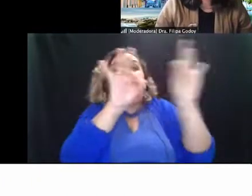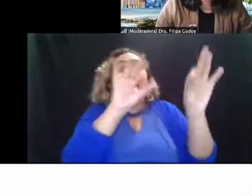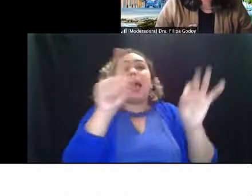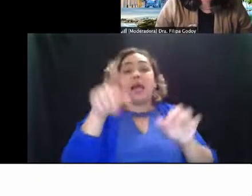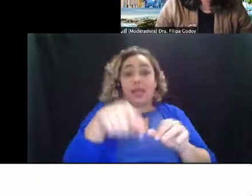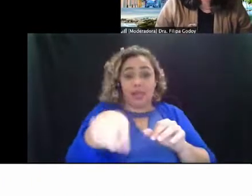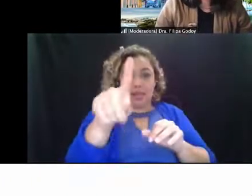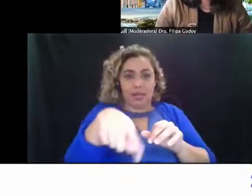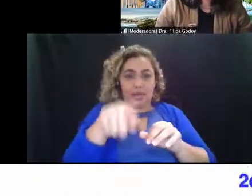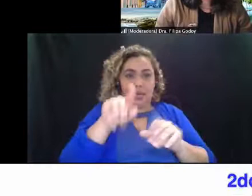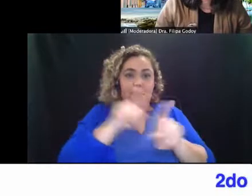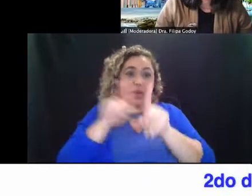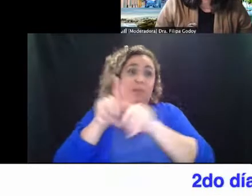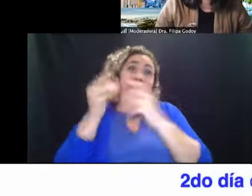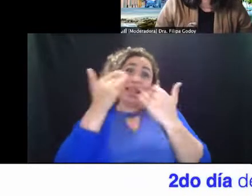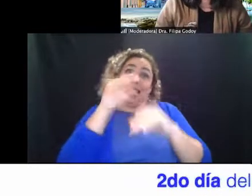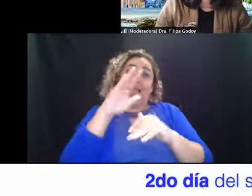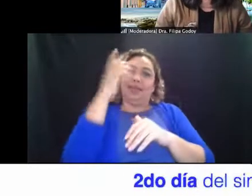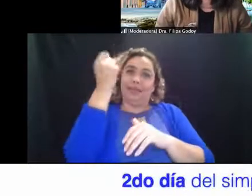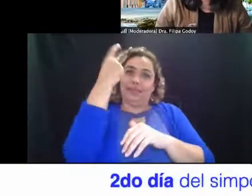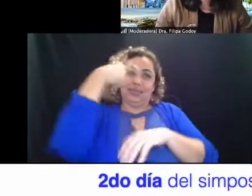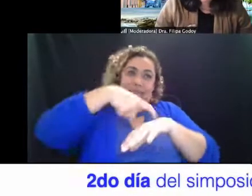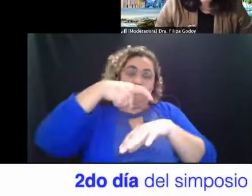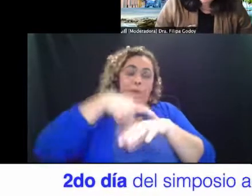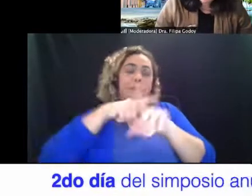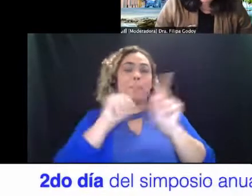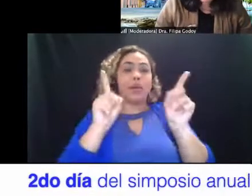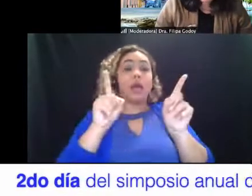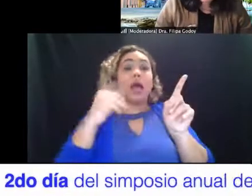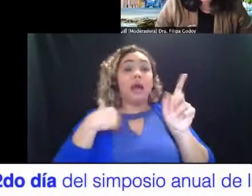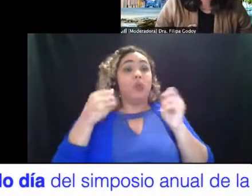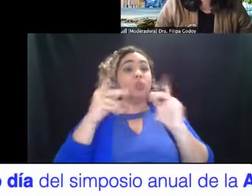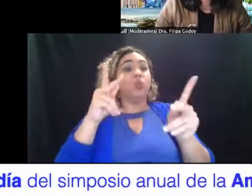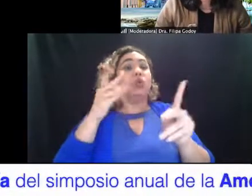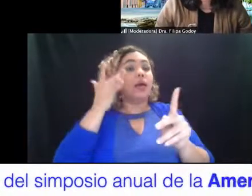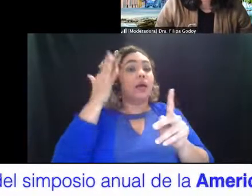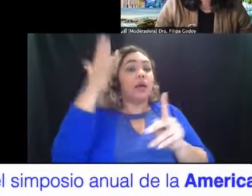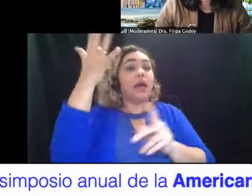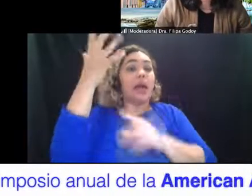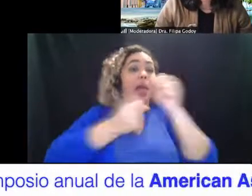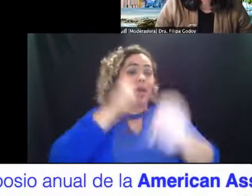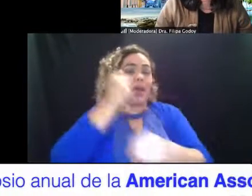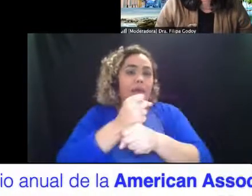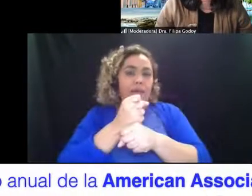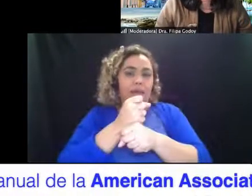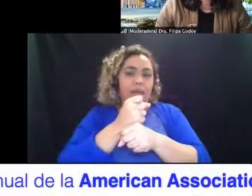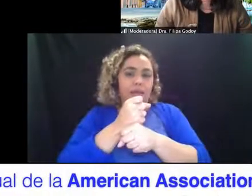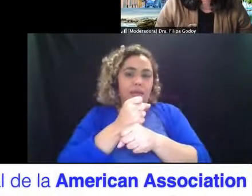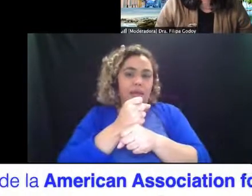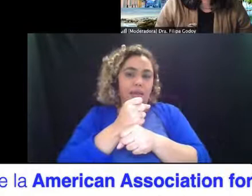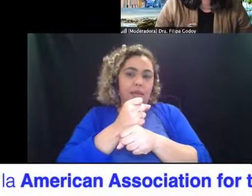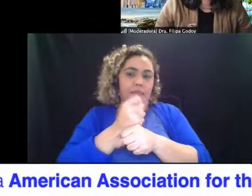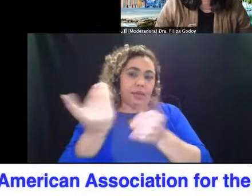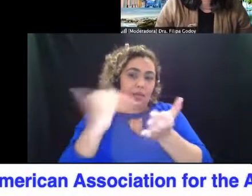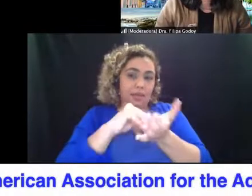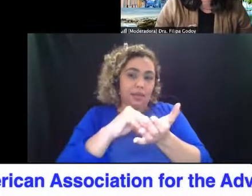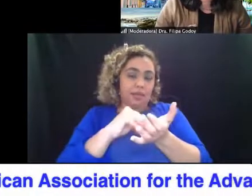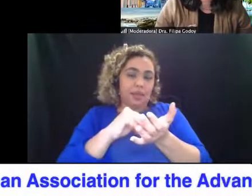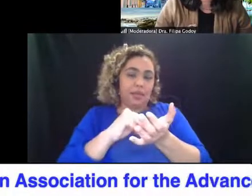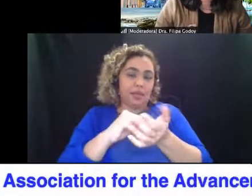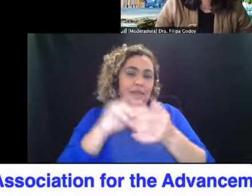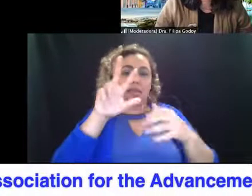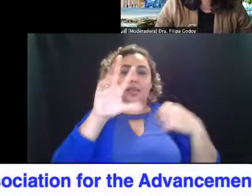la cuestión del tiempo, pero tendrán la oportunidad el año que viene ¿verdad? En la